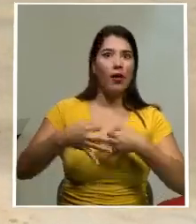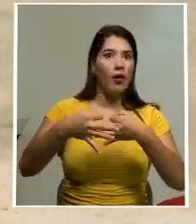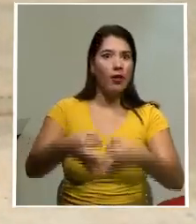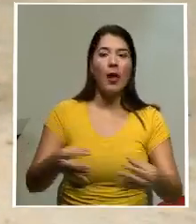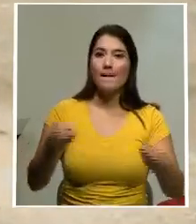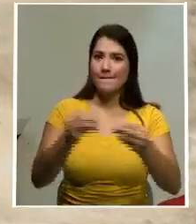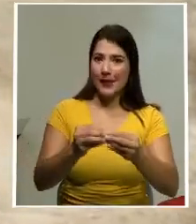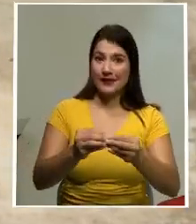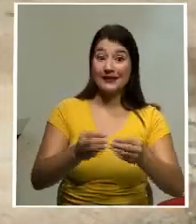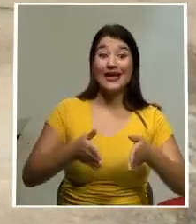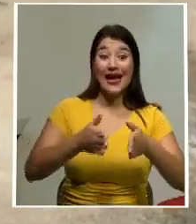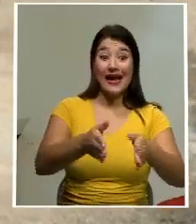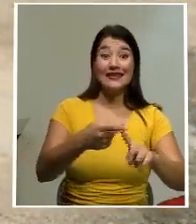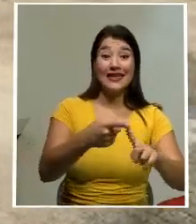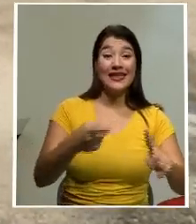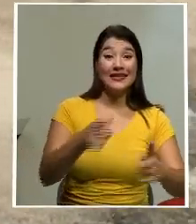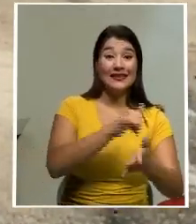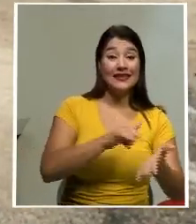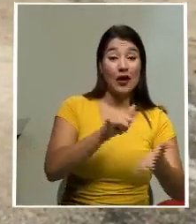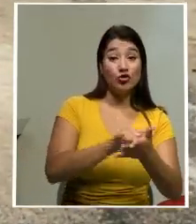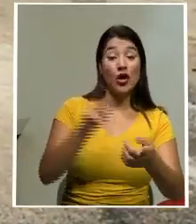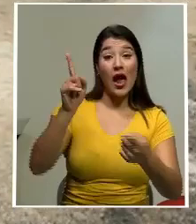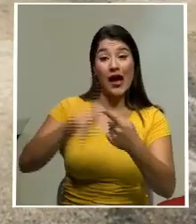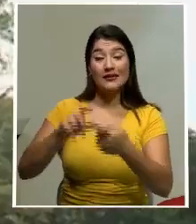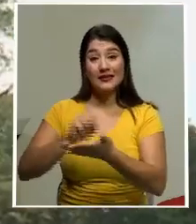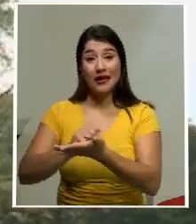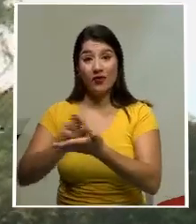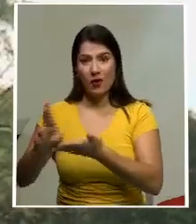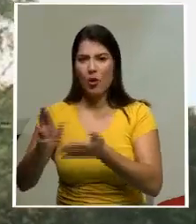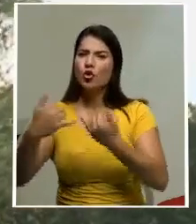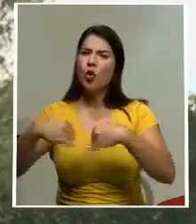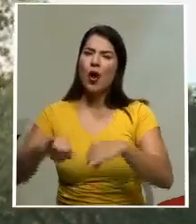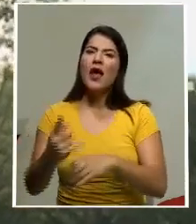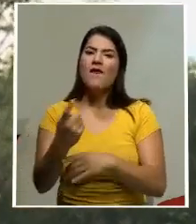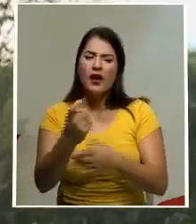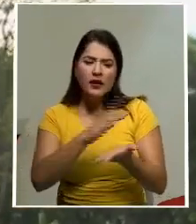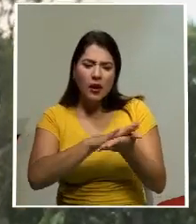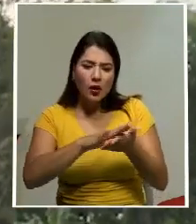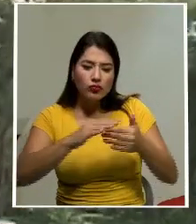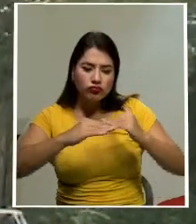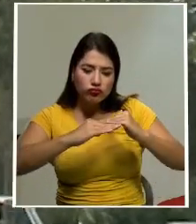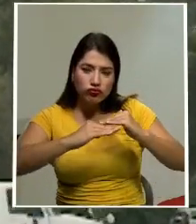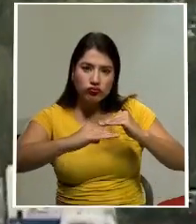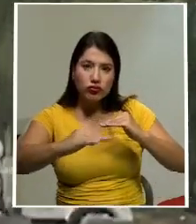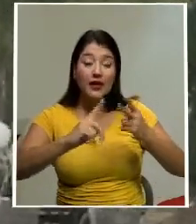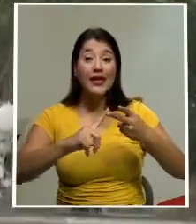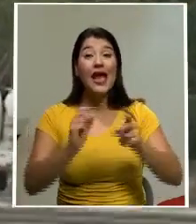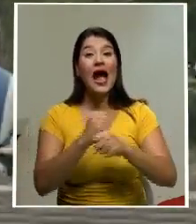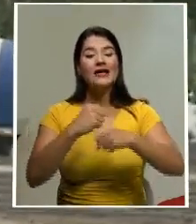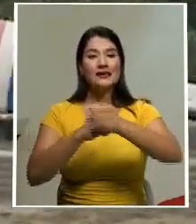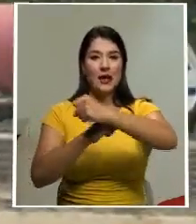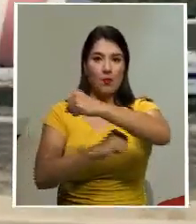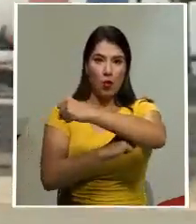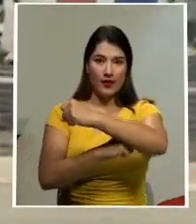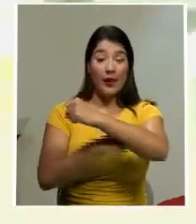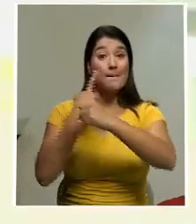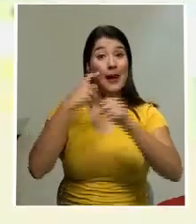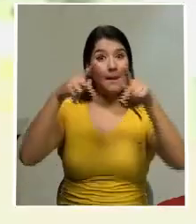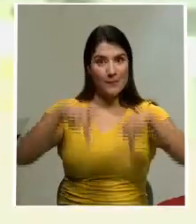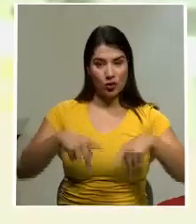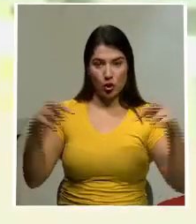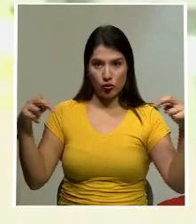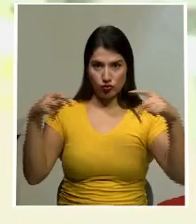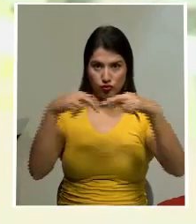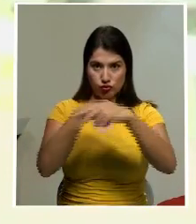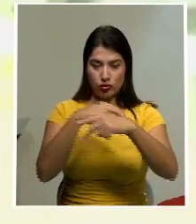ruta San José-San Ramón. Aún queda pendiente de labores de asfalto y la construcción de un puente peatonal. Muy contentos por el avance que llevan